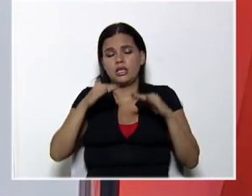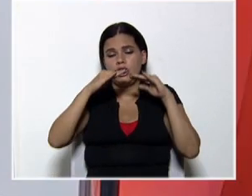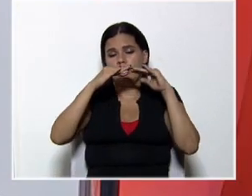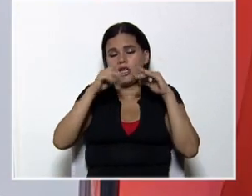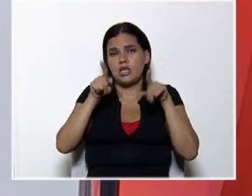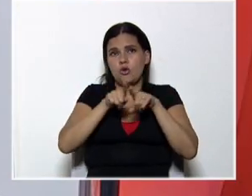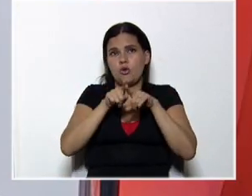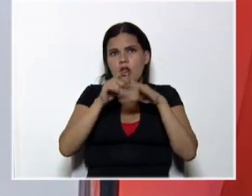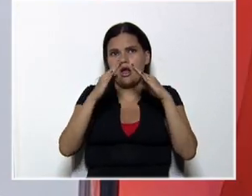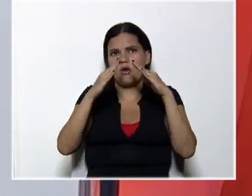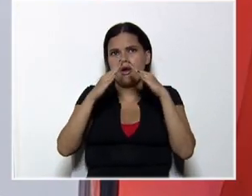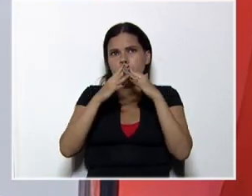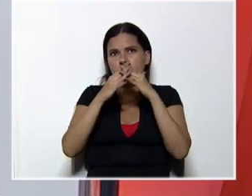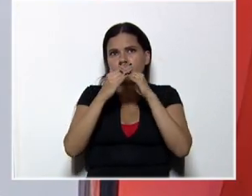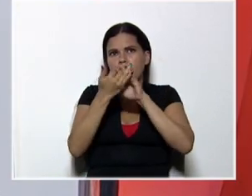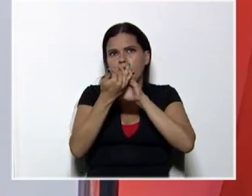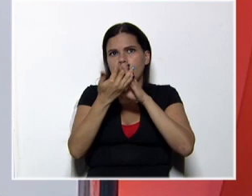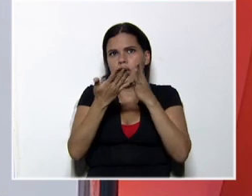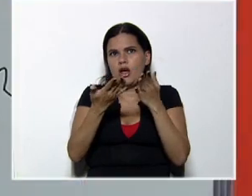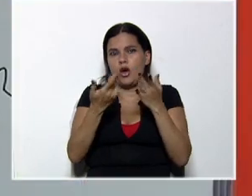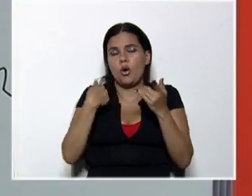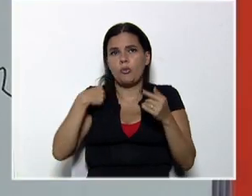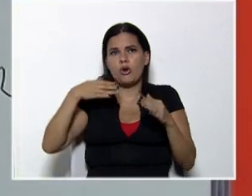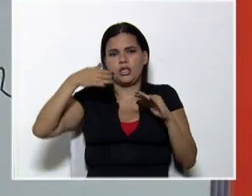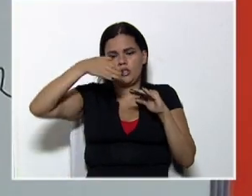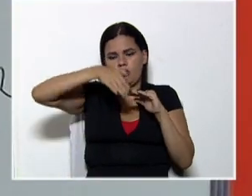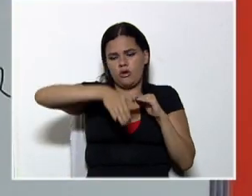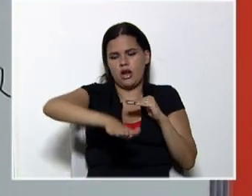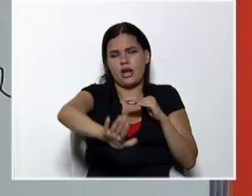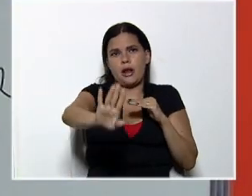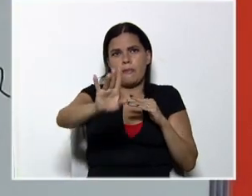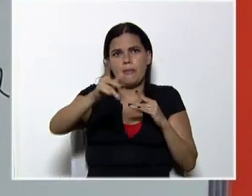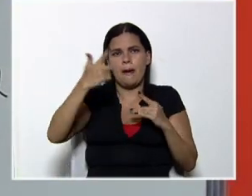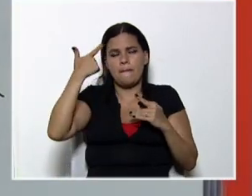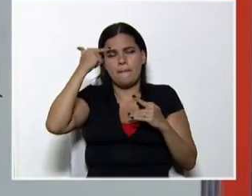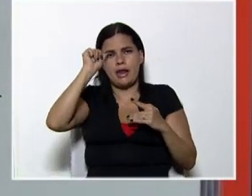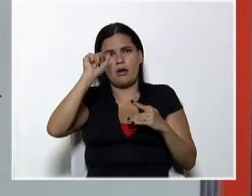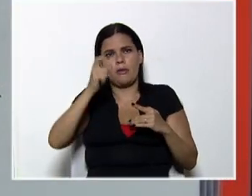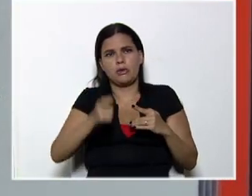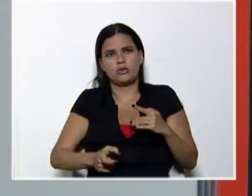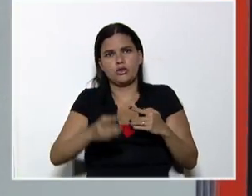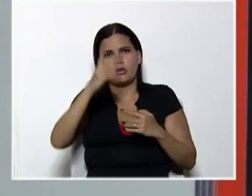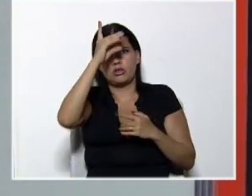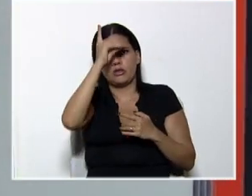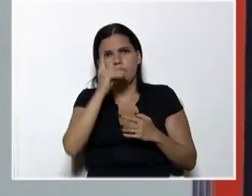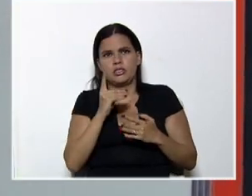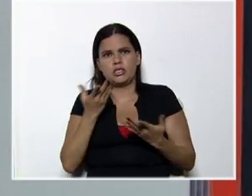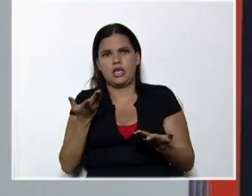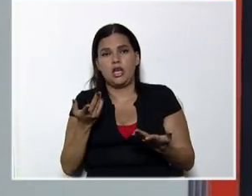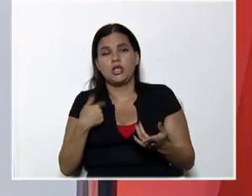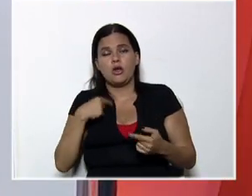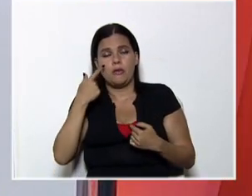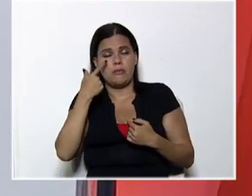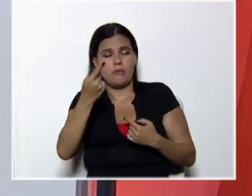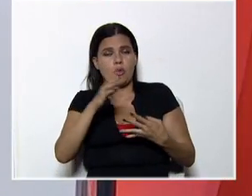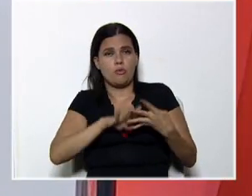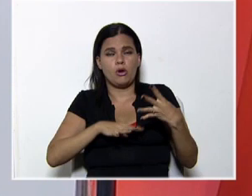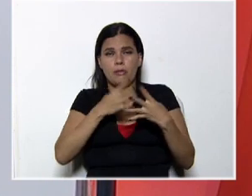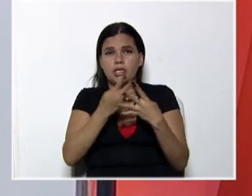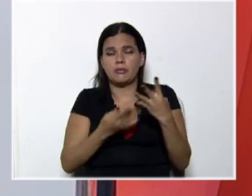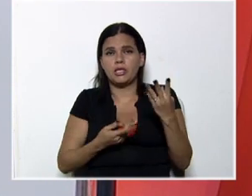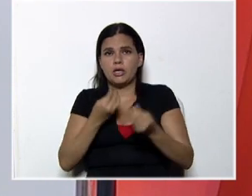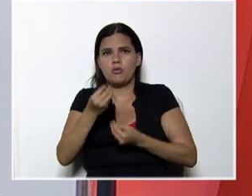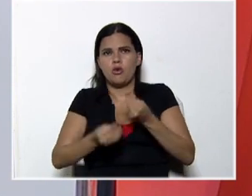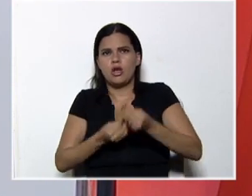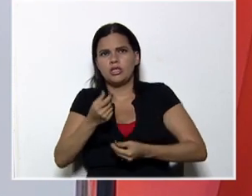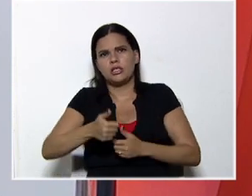montaña e incluso puede ser una rampa para una persona con silla de ruedas. Entonces vemos cómo las matemáticas pueden